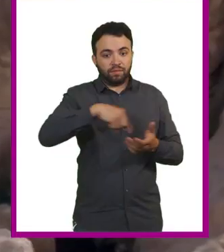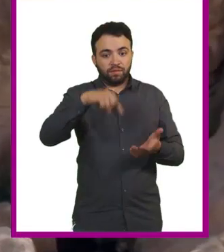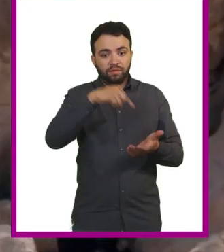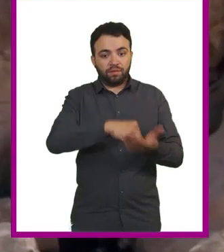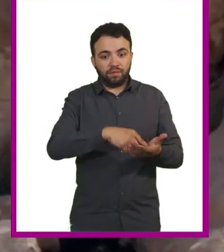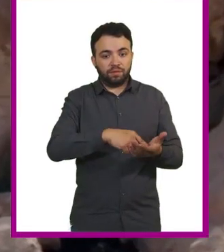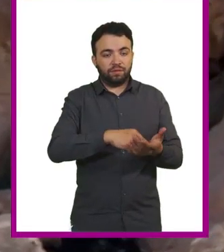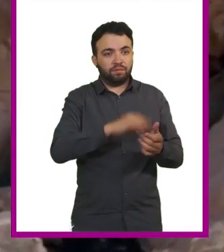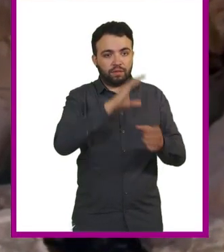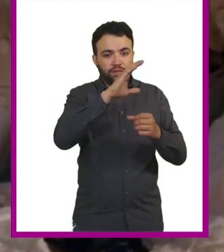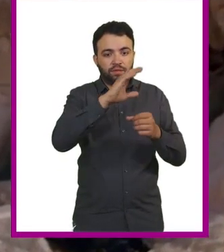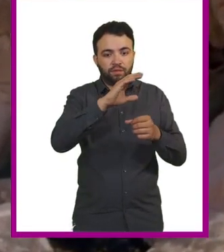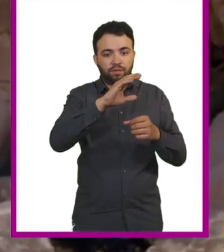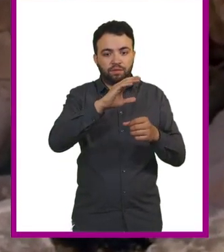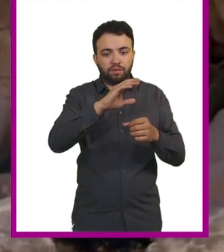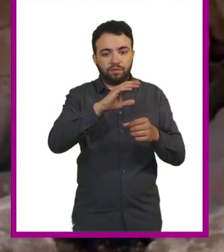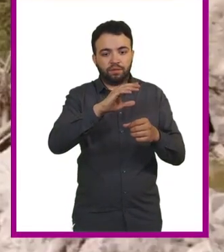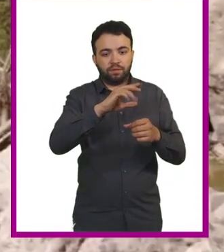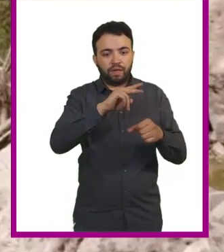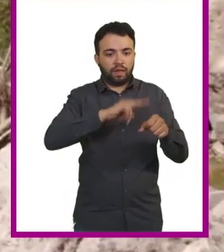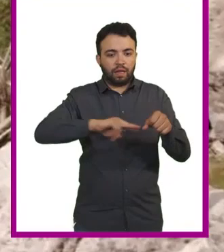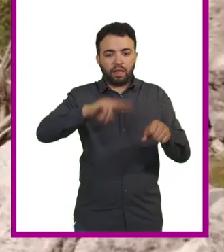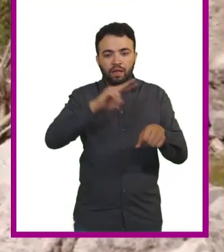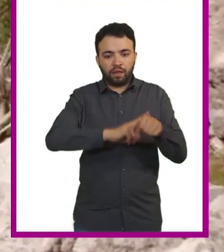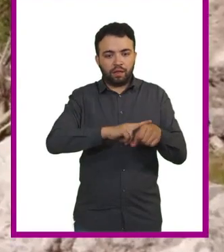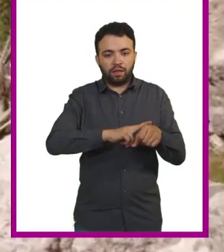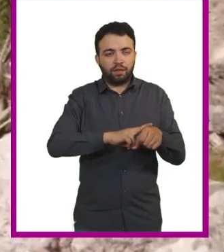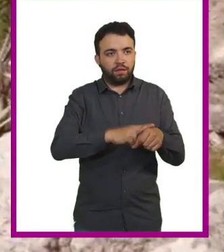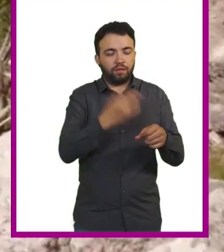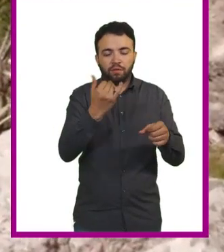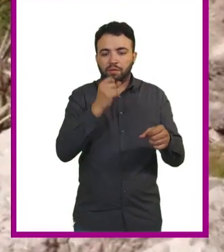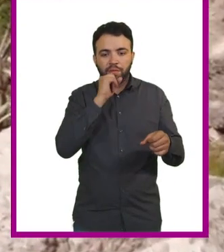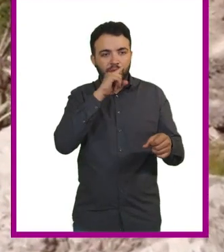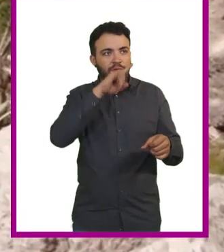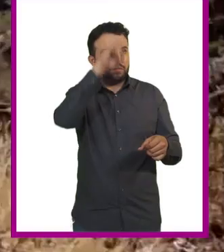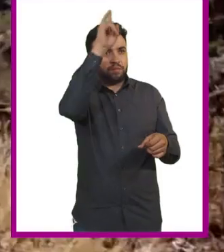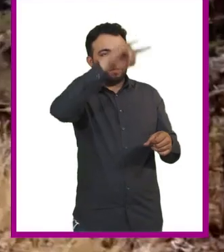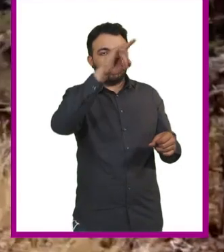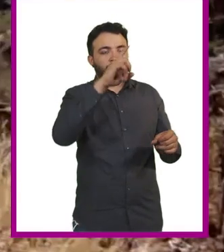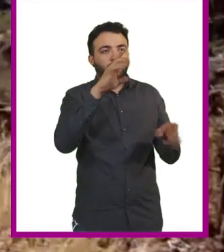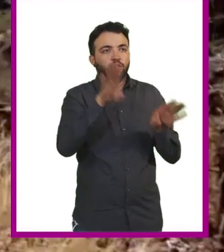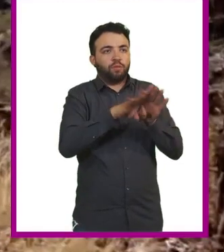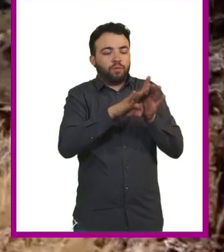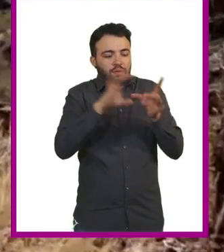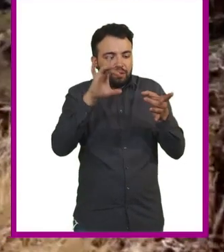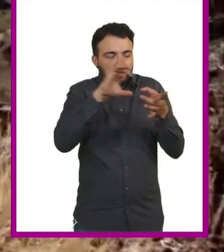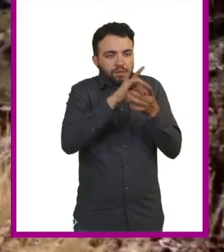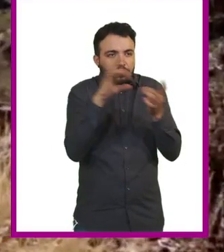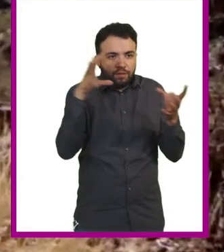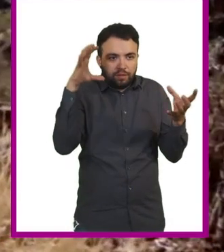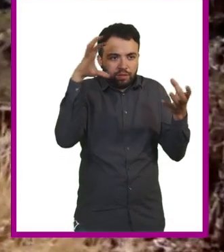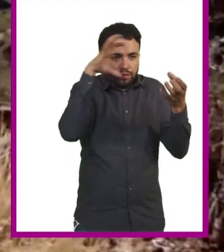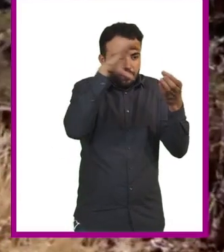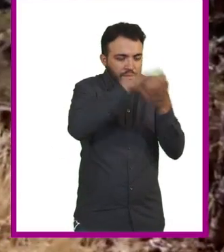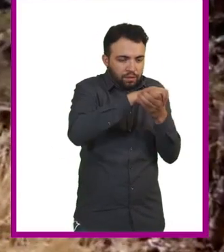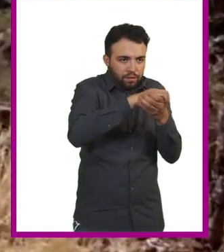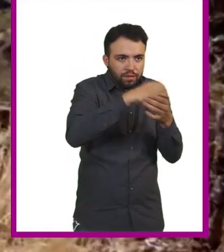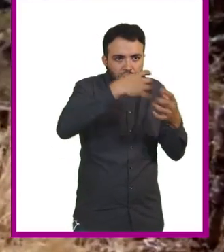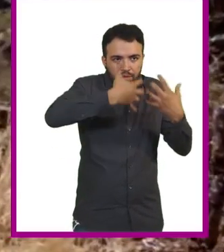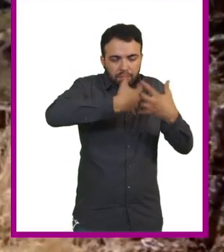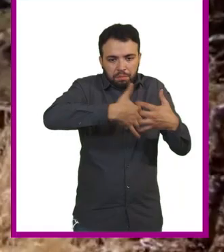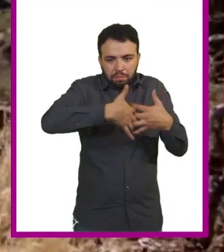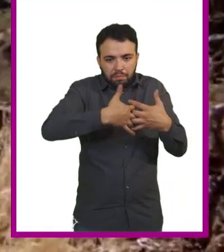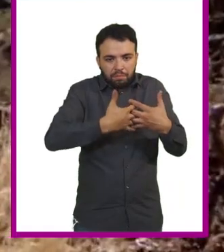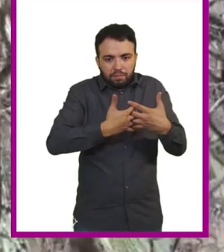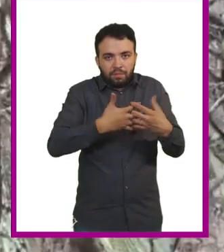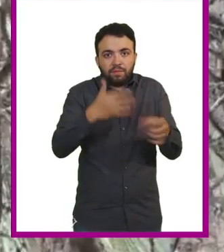se daña lo cultural, porque están completamente inmersos en el paisaje. Entonces, es un